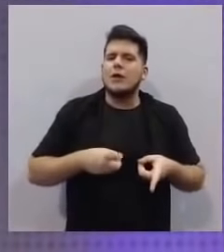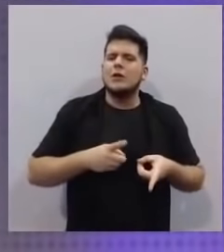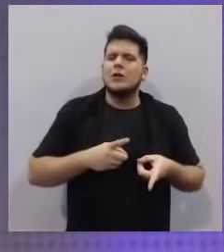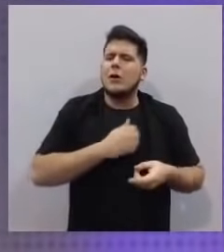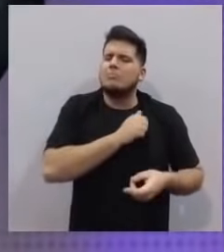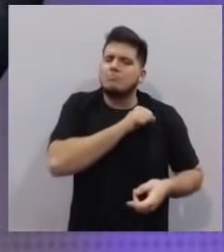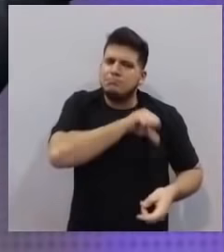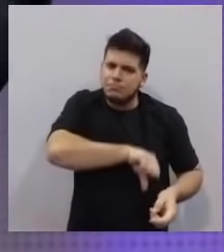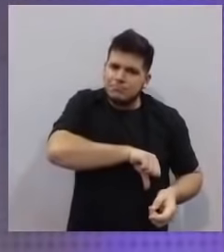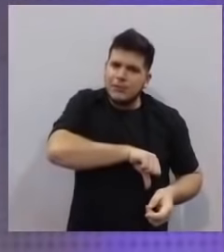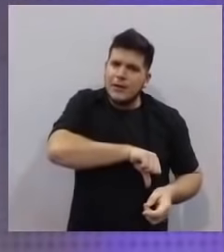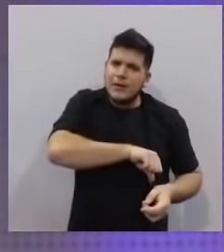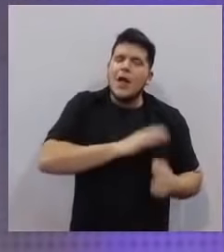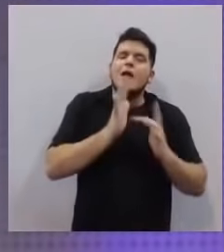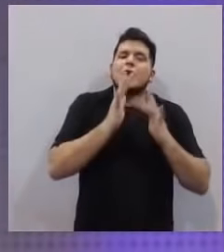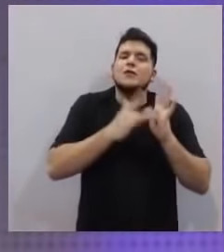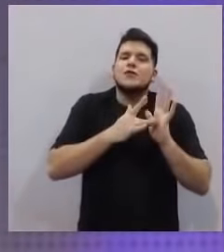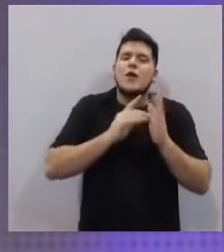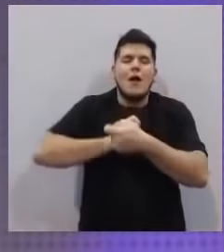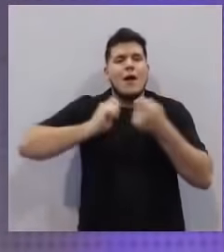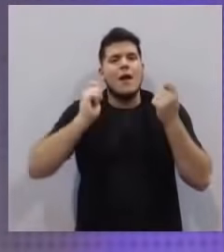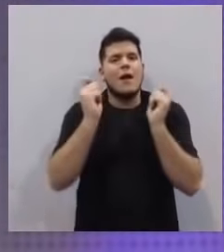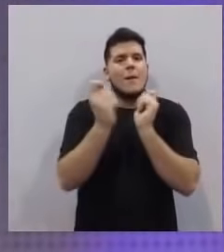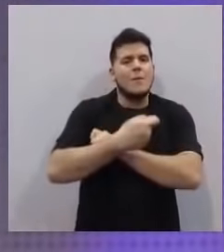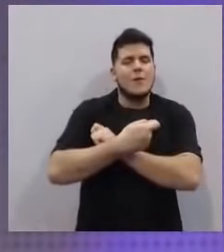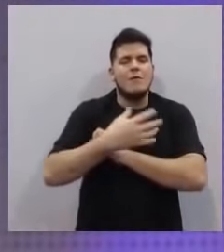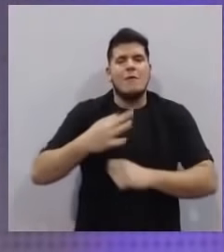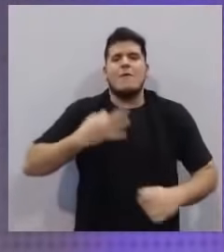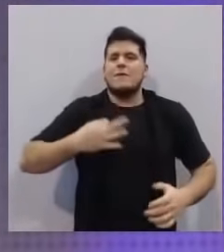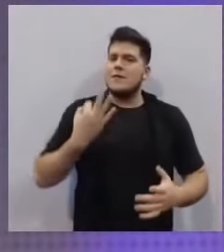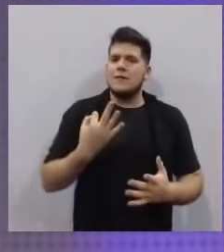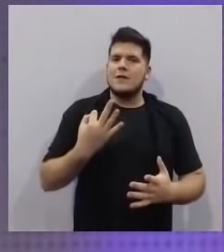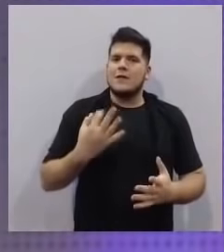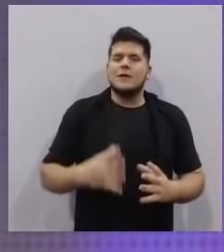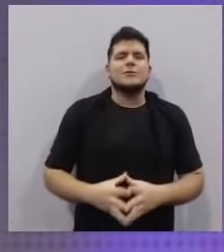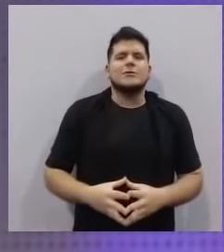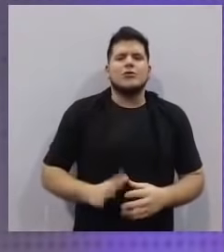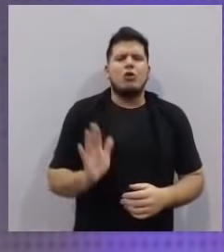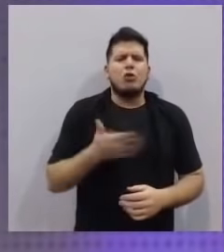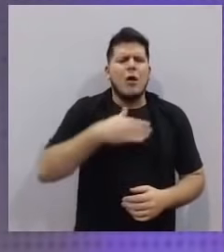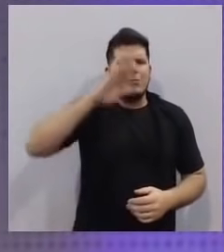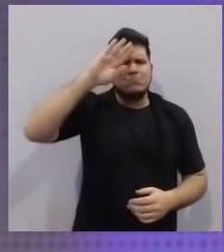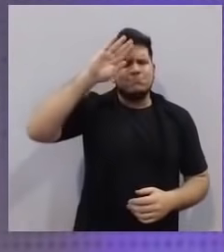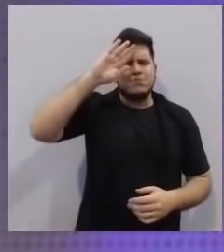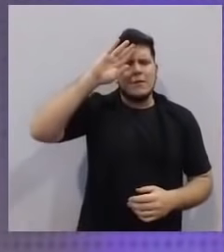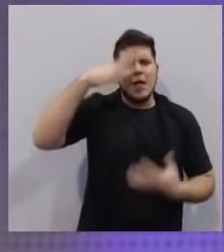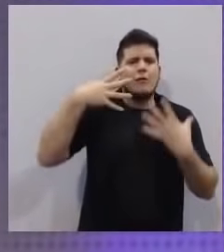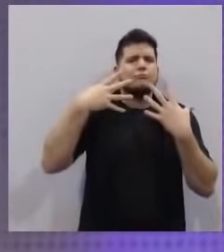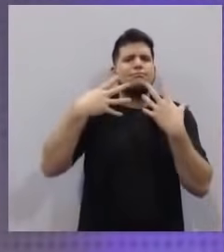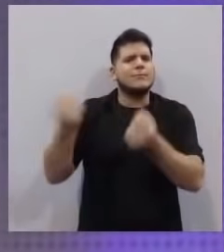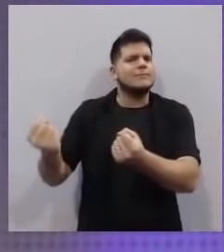día conmigo el trabajo de la iglesia es el mismo del señor jesucristo